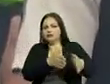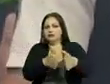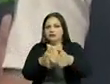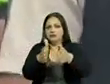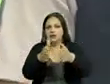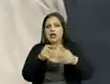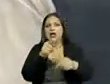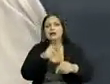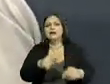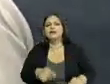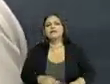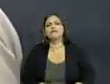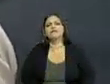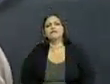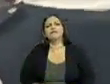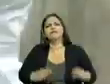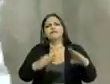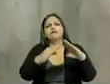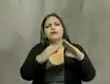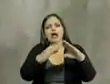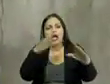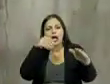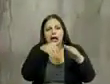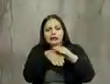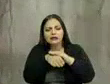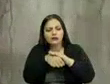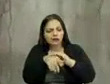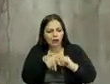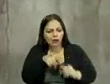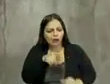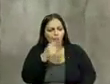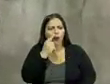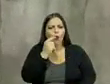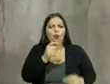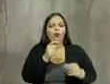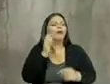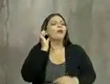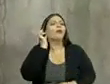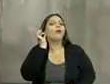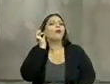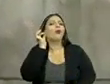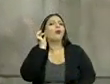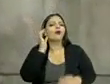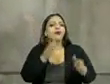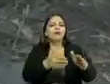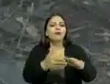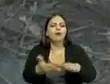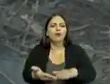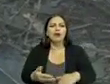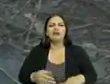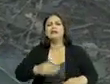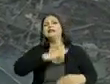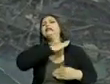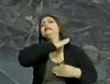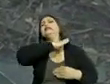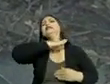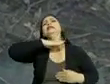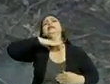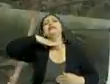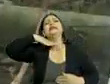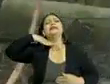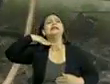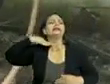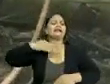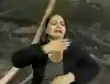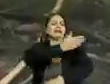hallado el cuerpo desmembrado de una persona, aparentemente de sexo femenino. El torso estaba metido en una especie de hielera